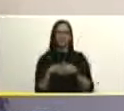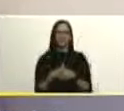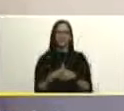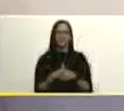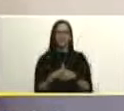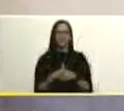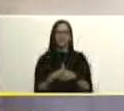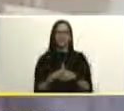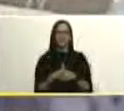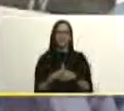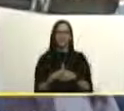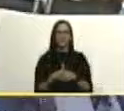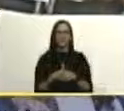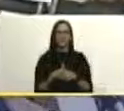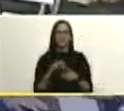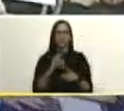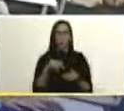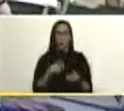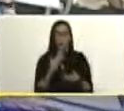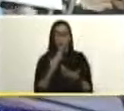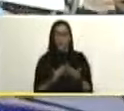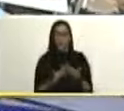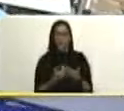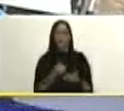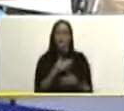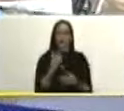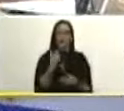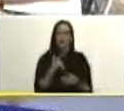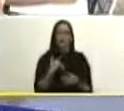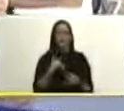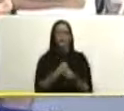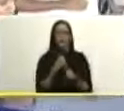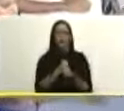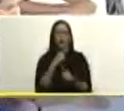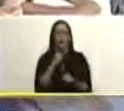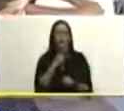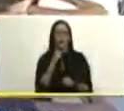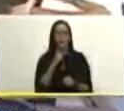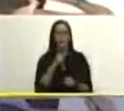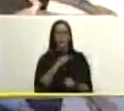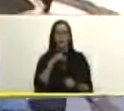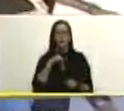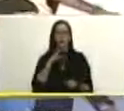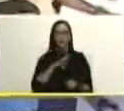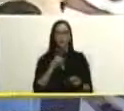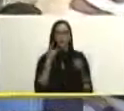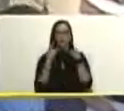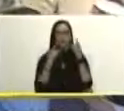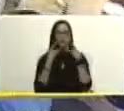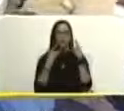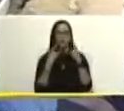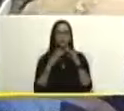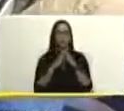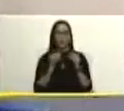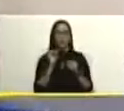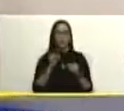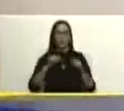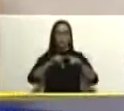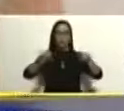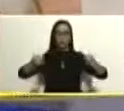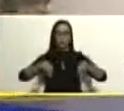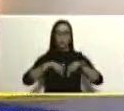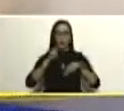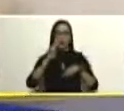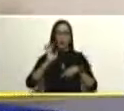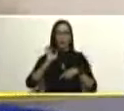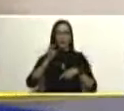pedir... Mire, yo le quería decir a nivel de mi trabajo político que nosotros estamos activos, todo mi punto y círculo UVC,